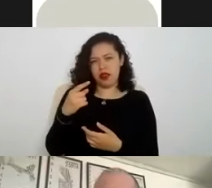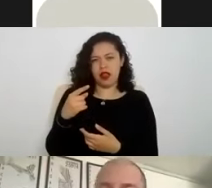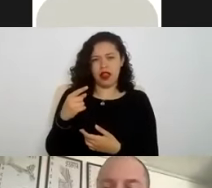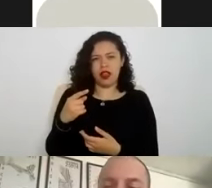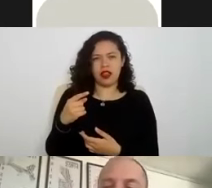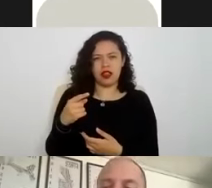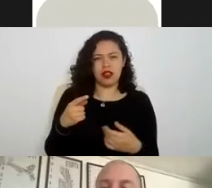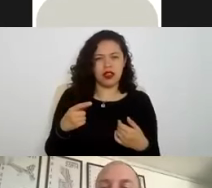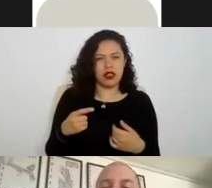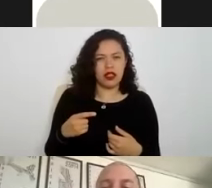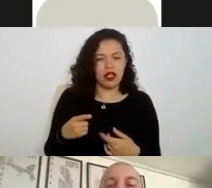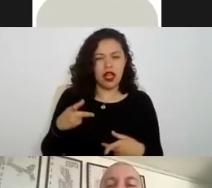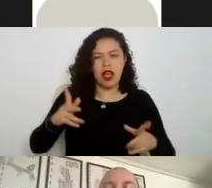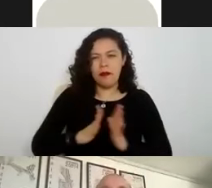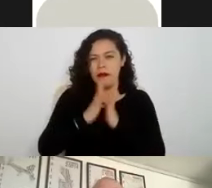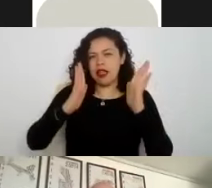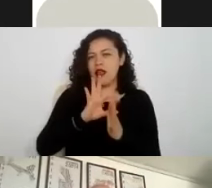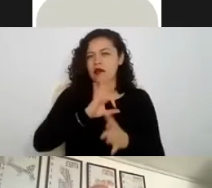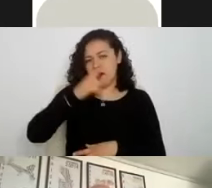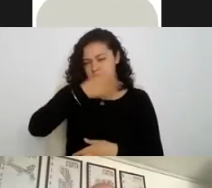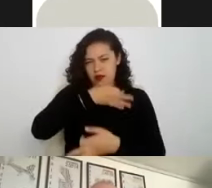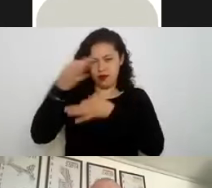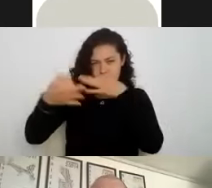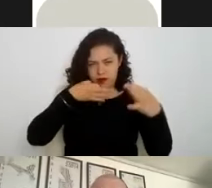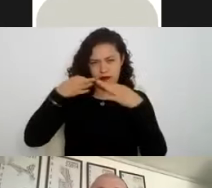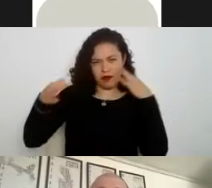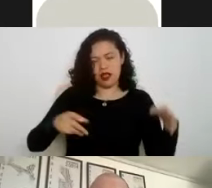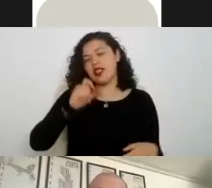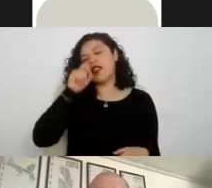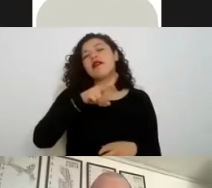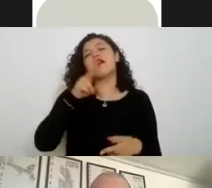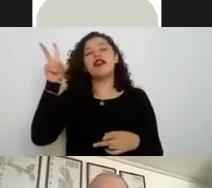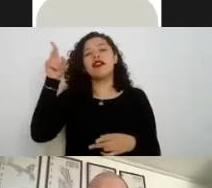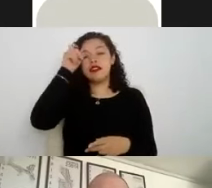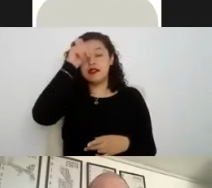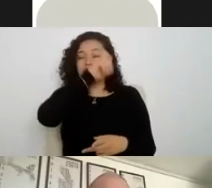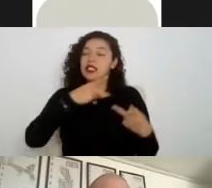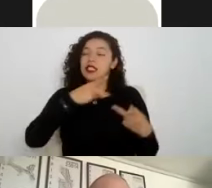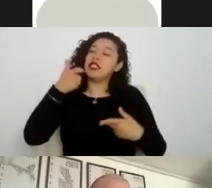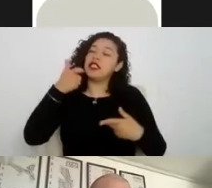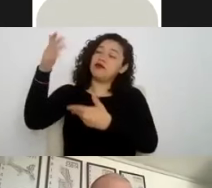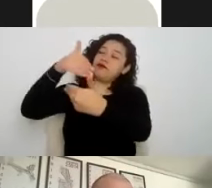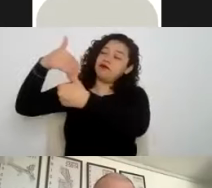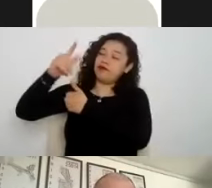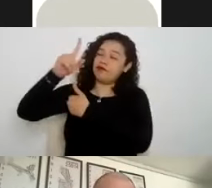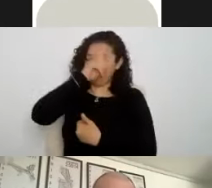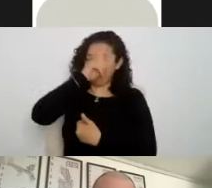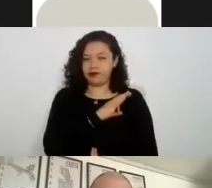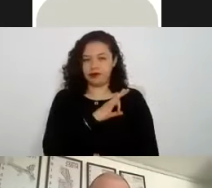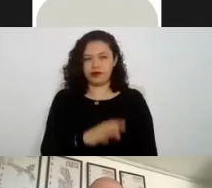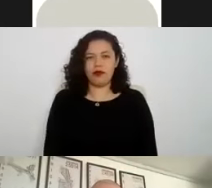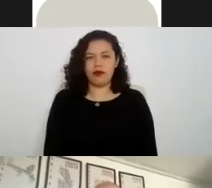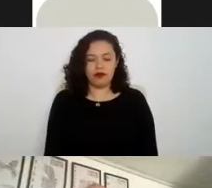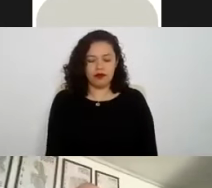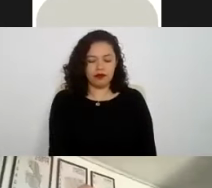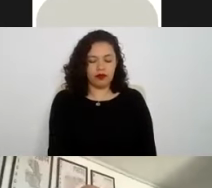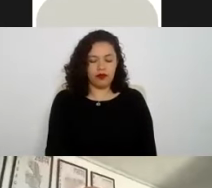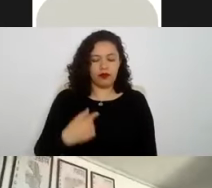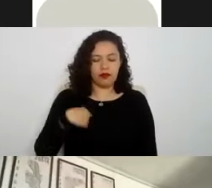han participado en este tipo de campañas, que también es bien complicado jalar recursos de ahí. Y pues cuando yo empiezo este